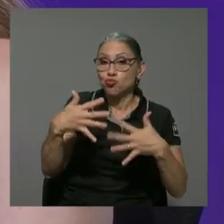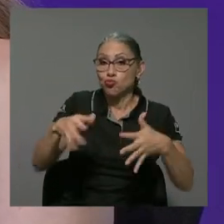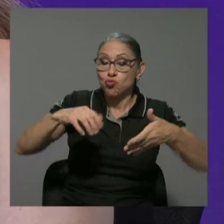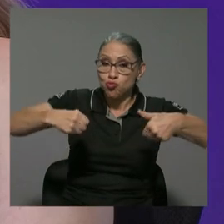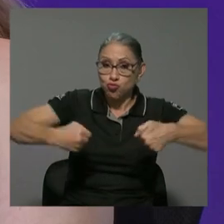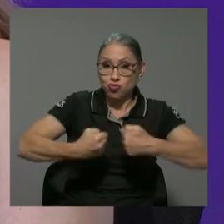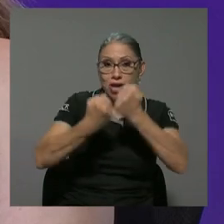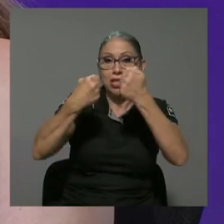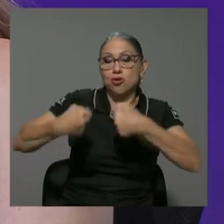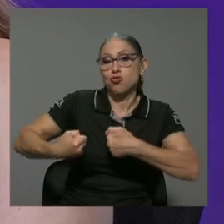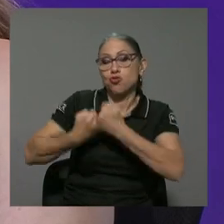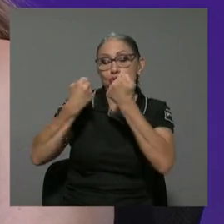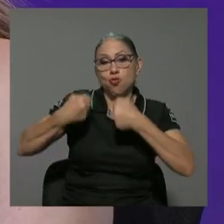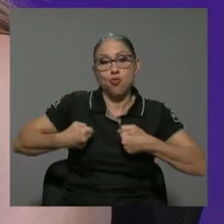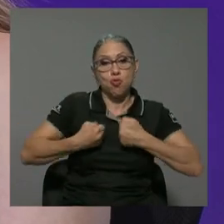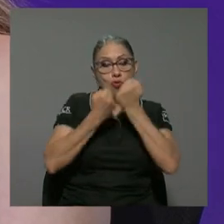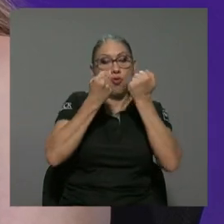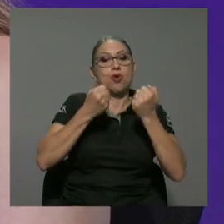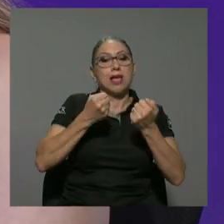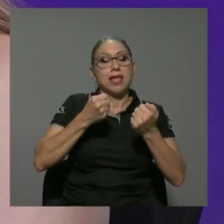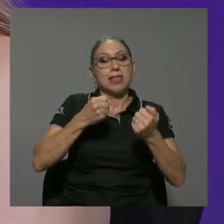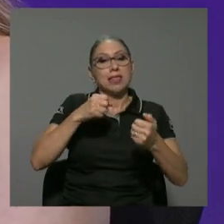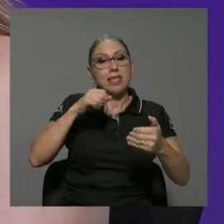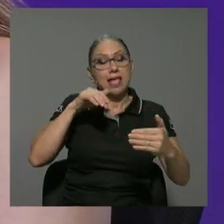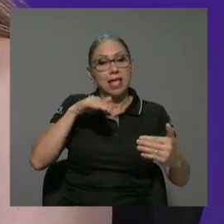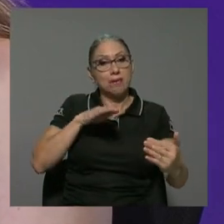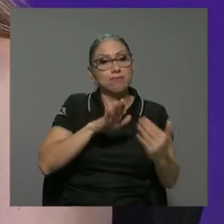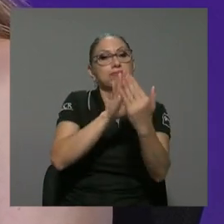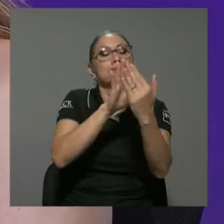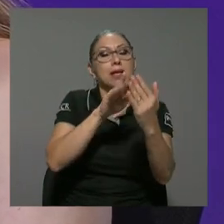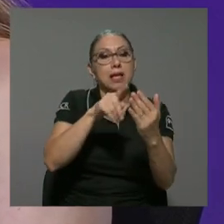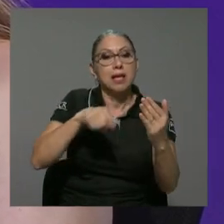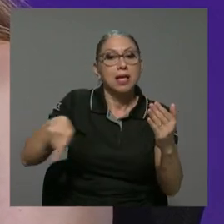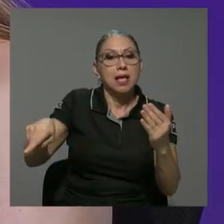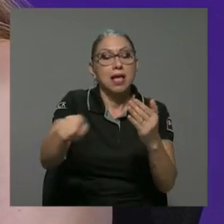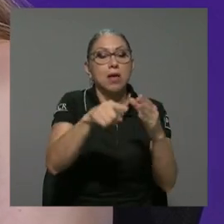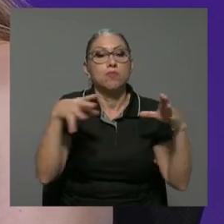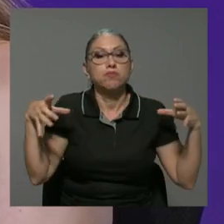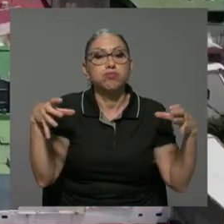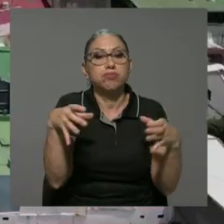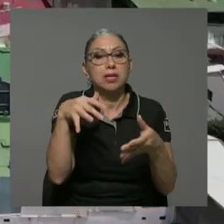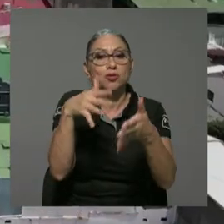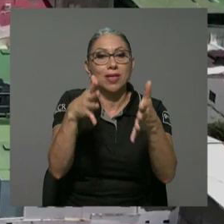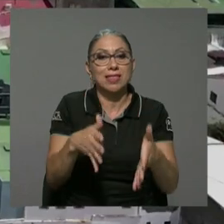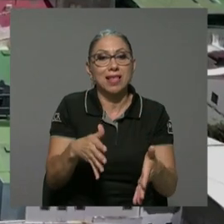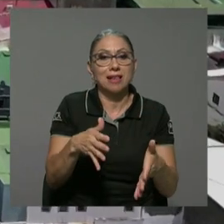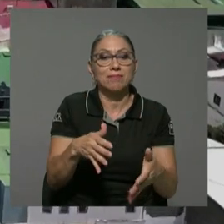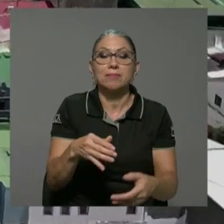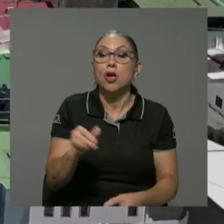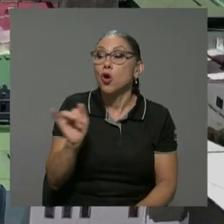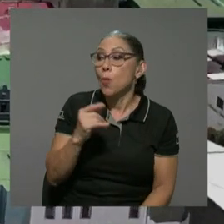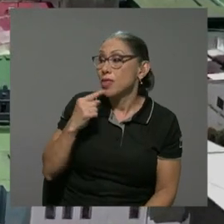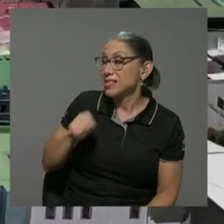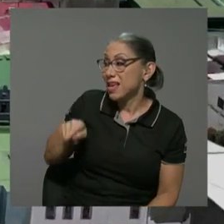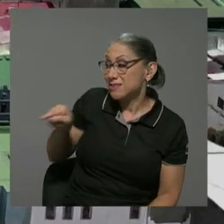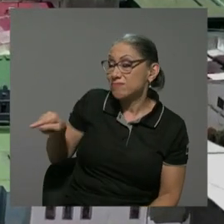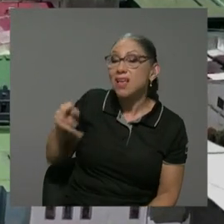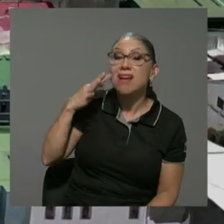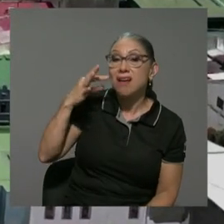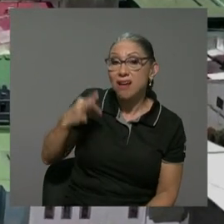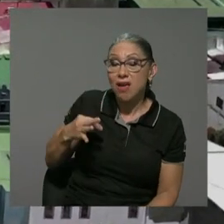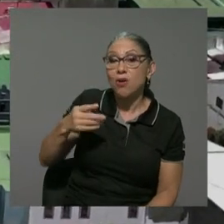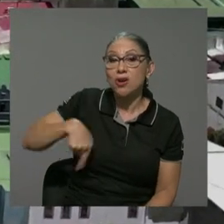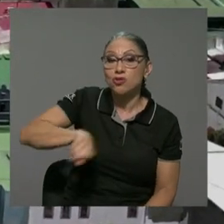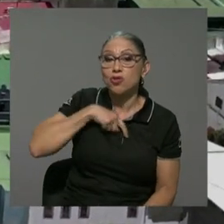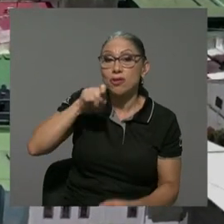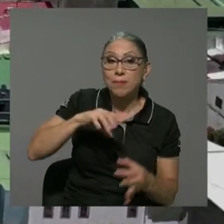estamos enfrentando a nivel de movimiento estudiantil. Y como decía Andrei, creo que hay que encaminarnos en una articulación bastante fuerte, porque el